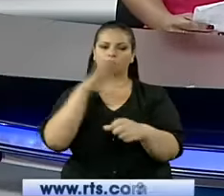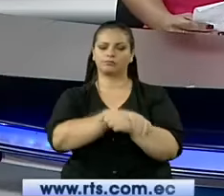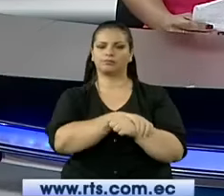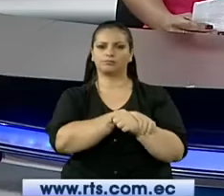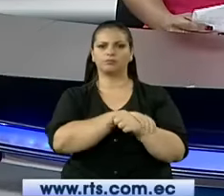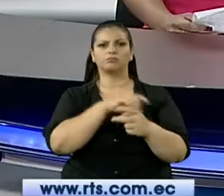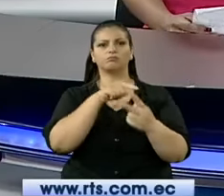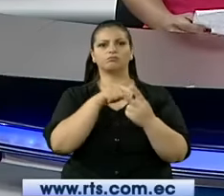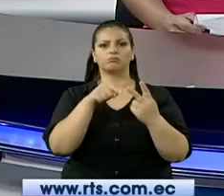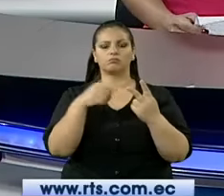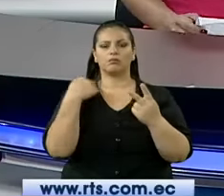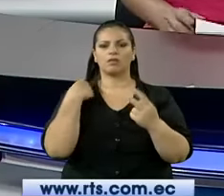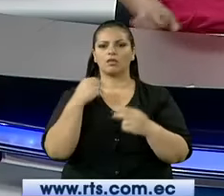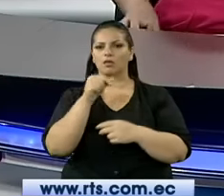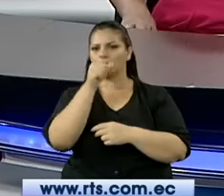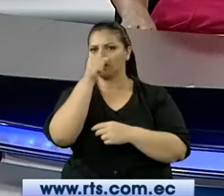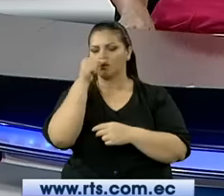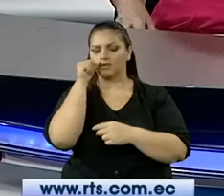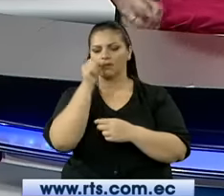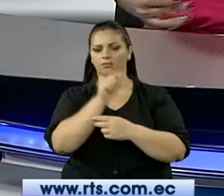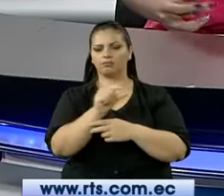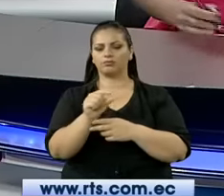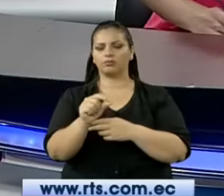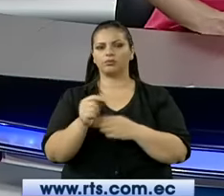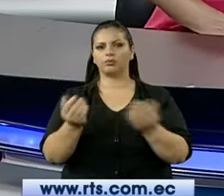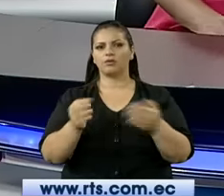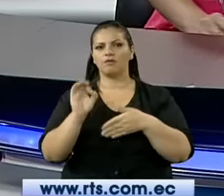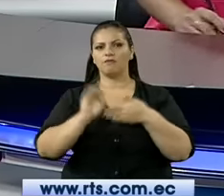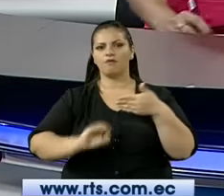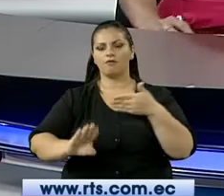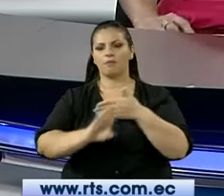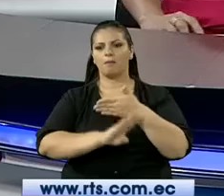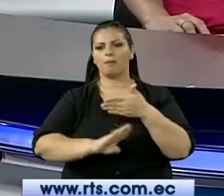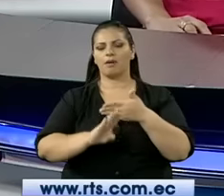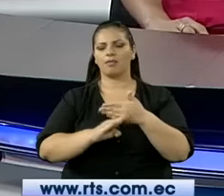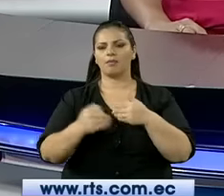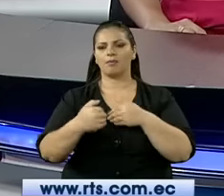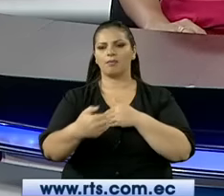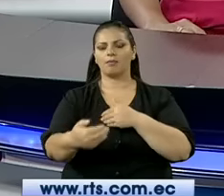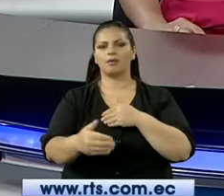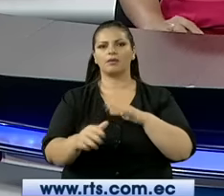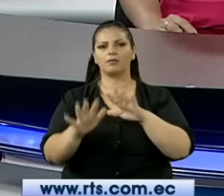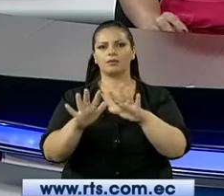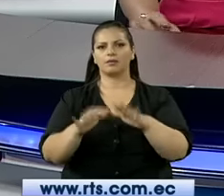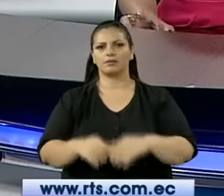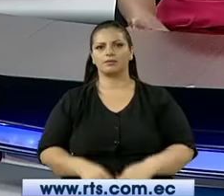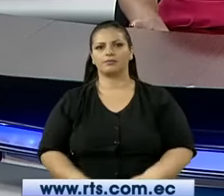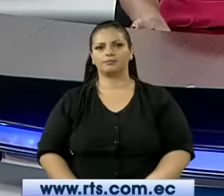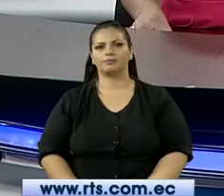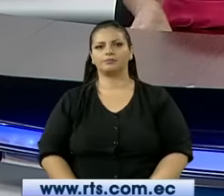de droga. El allanamiento ocurrió en Flor de Bastión, bloque 10, al noroeste de Guayaquil.